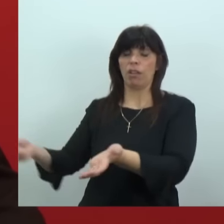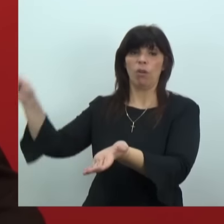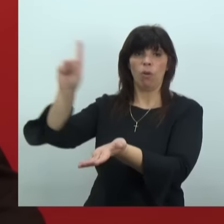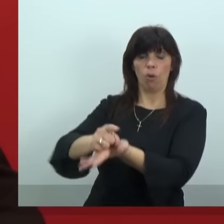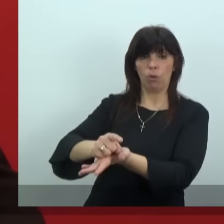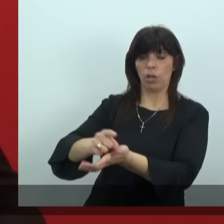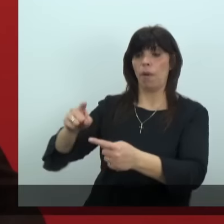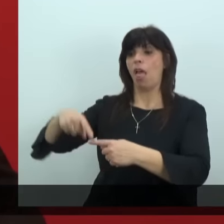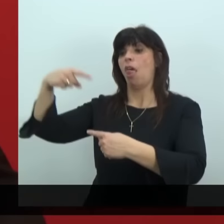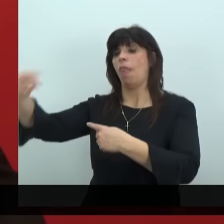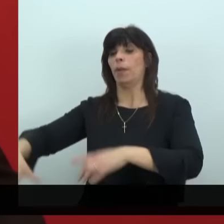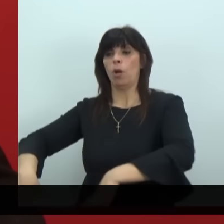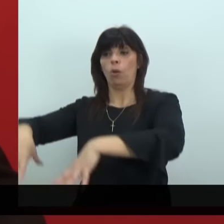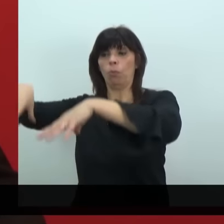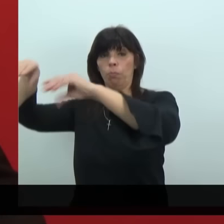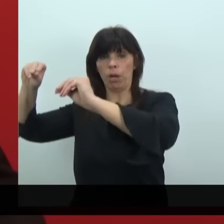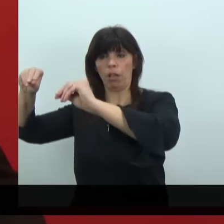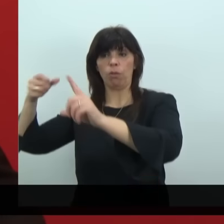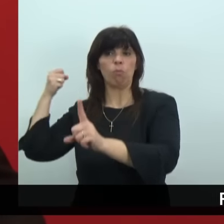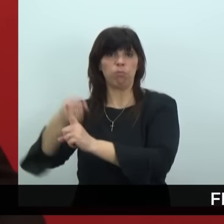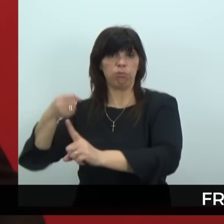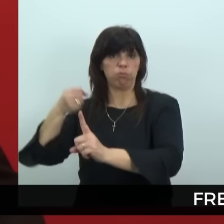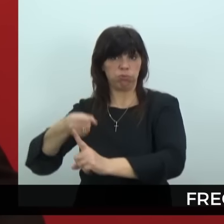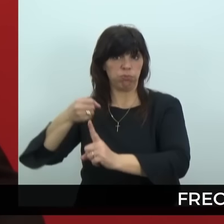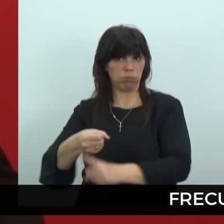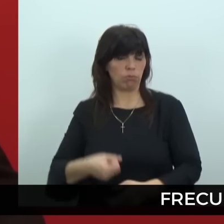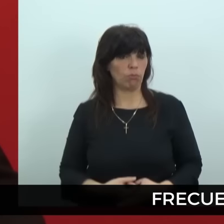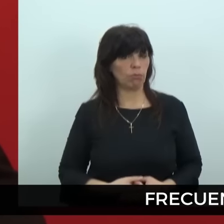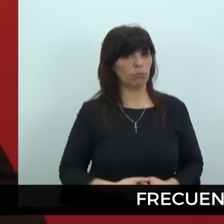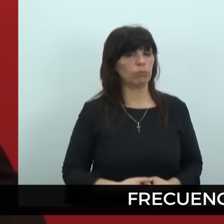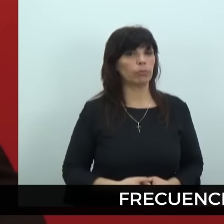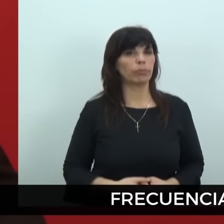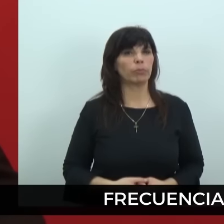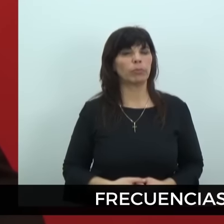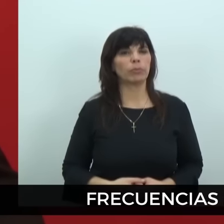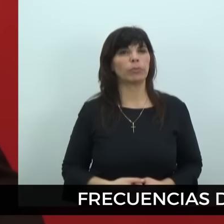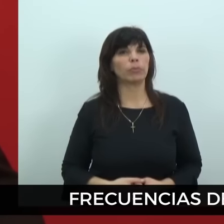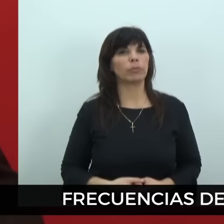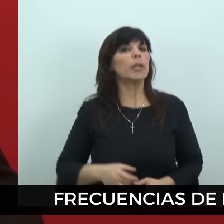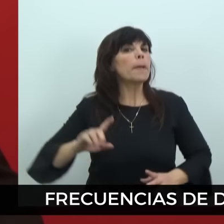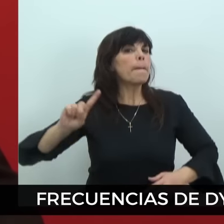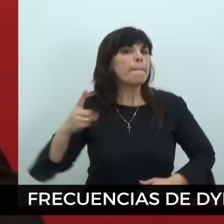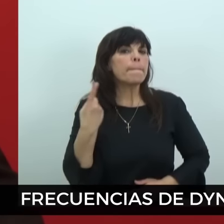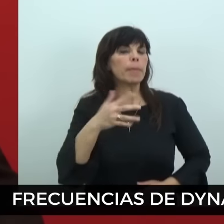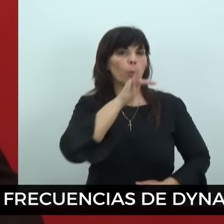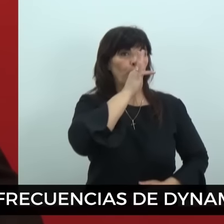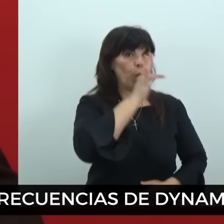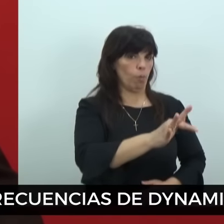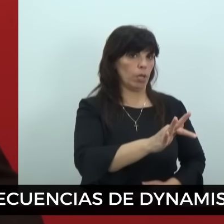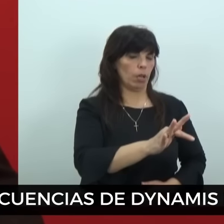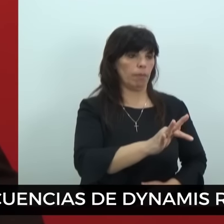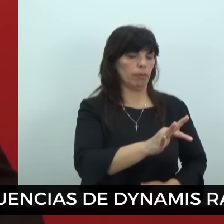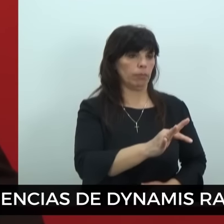Pozo, Botifa, prisión, palacio. Pero antes de todo estaba la promesa.